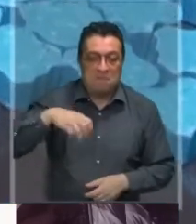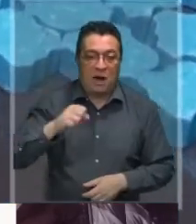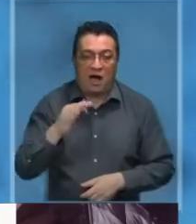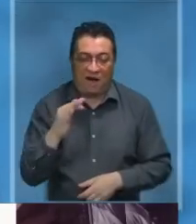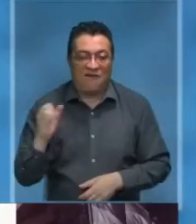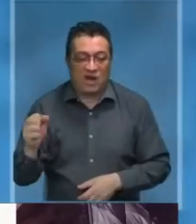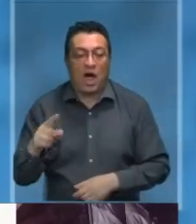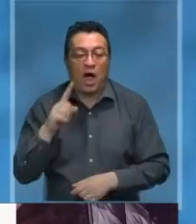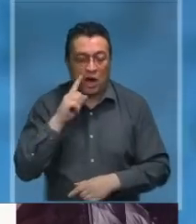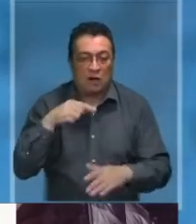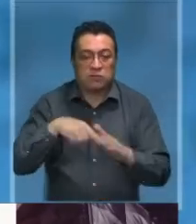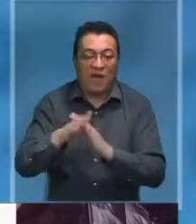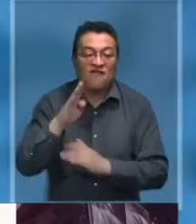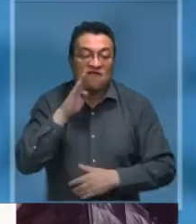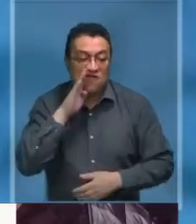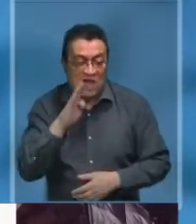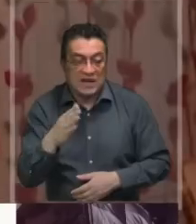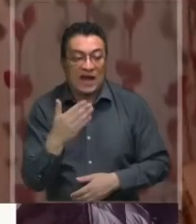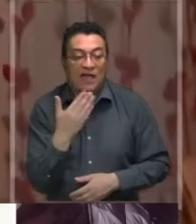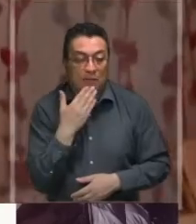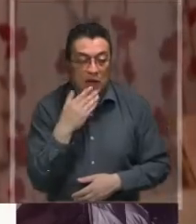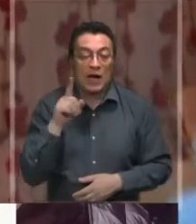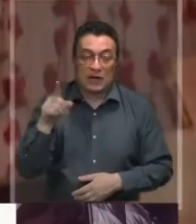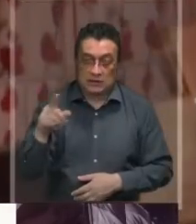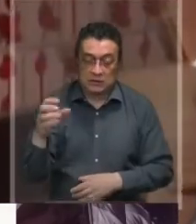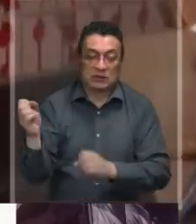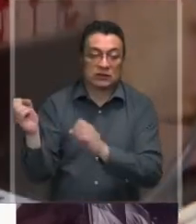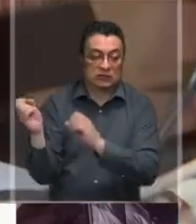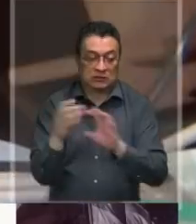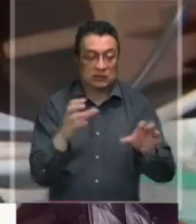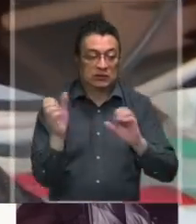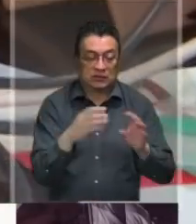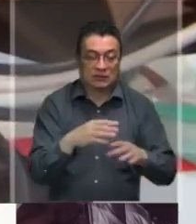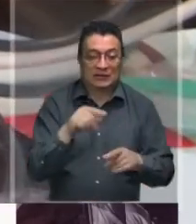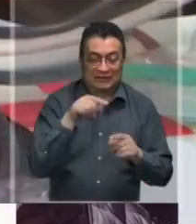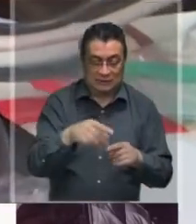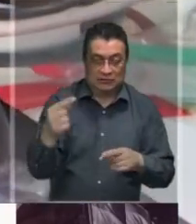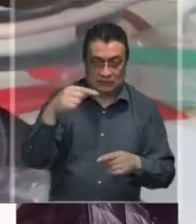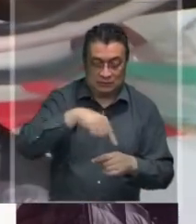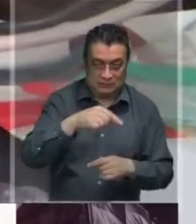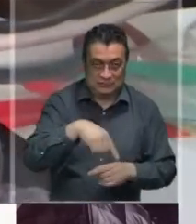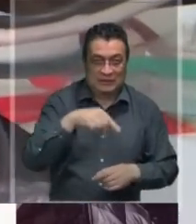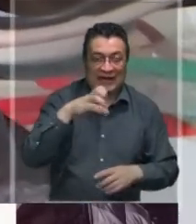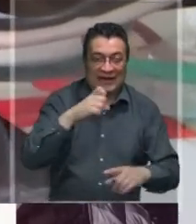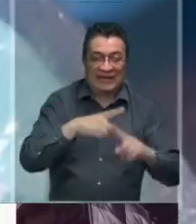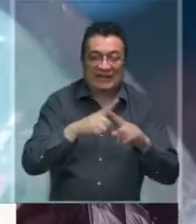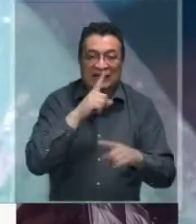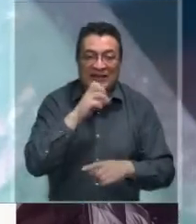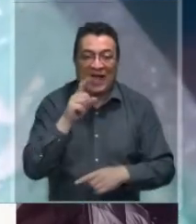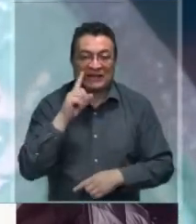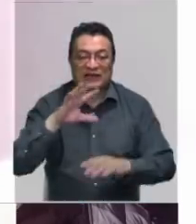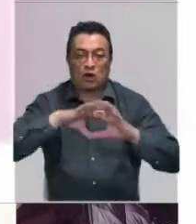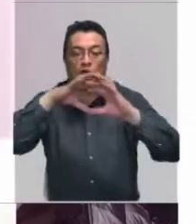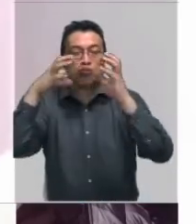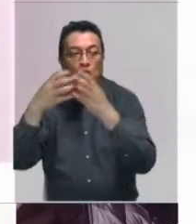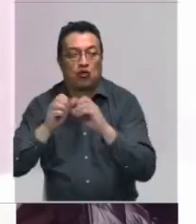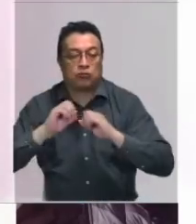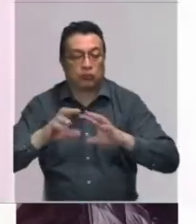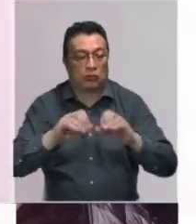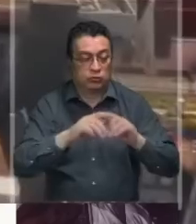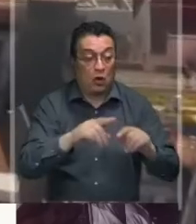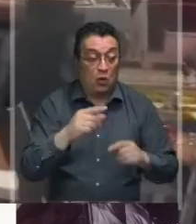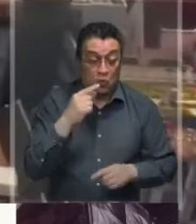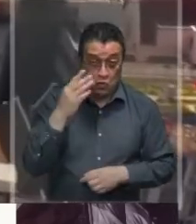de Amberes en Bélgica. Desde allí realizan la exportación de MDMA a todo el mundo. En los últimos 6 años, casi